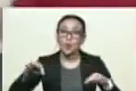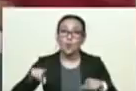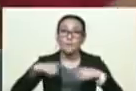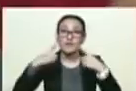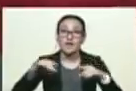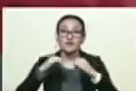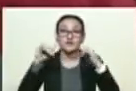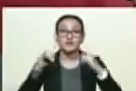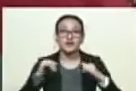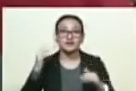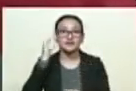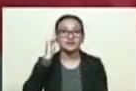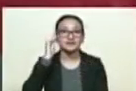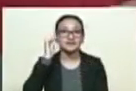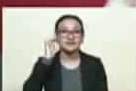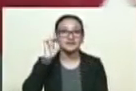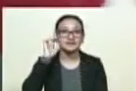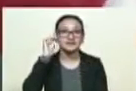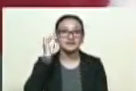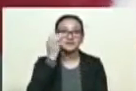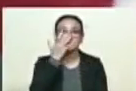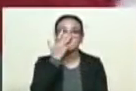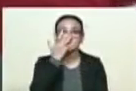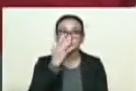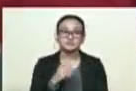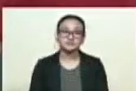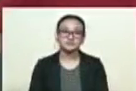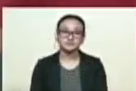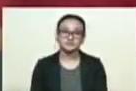Cumpleaños feliz.